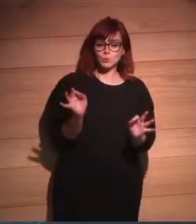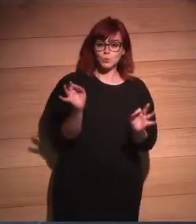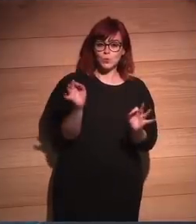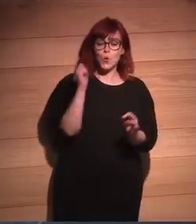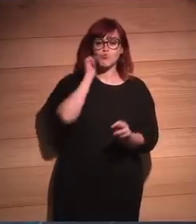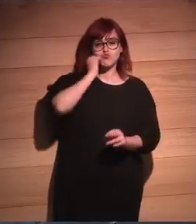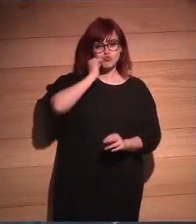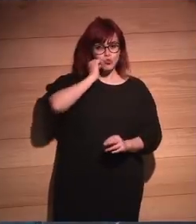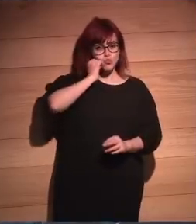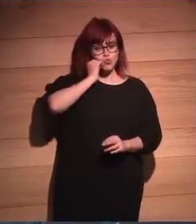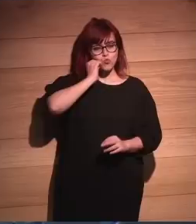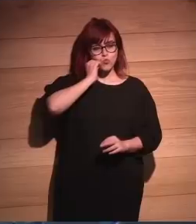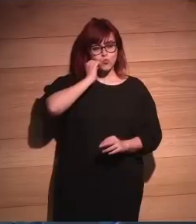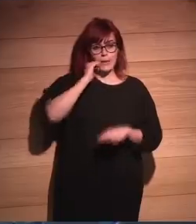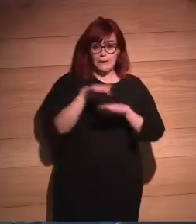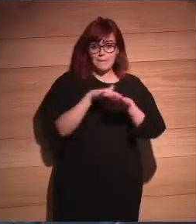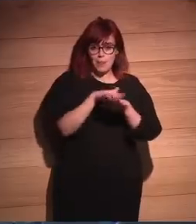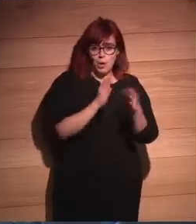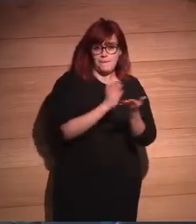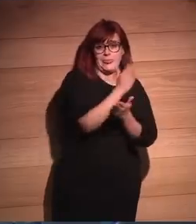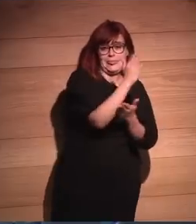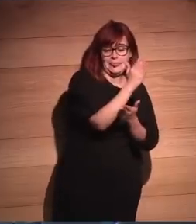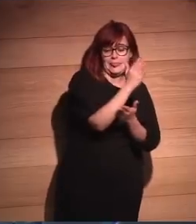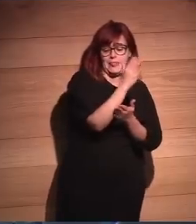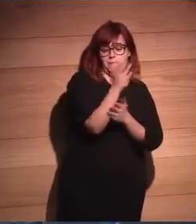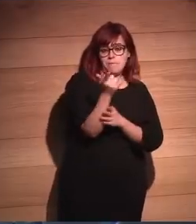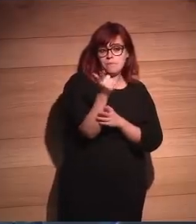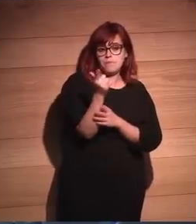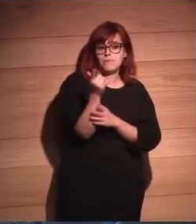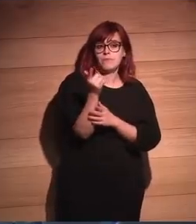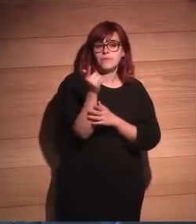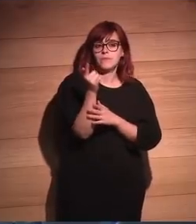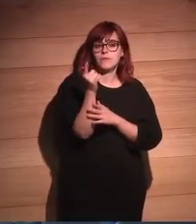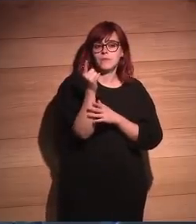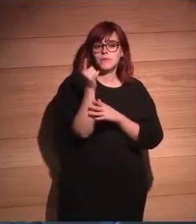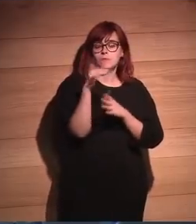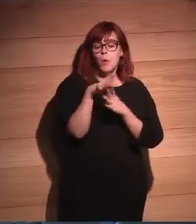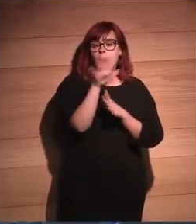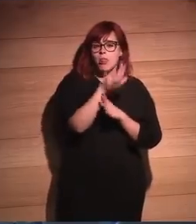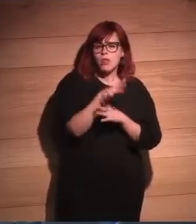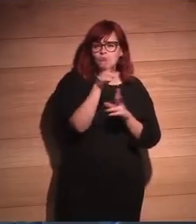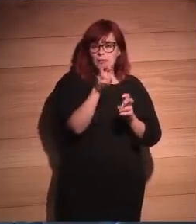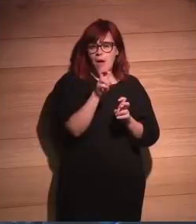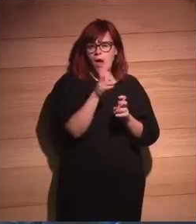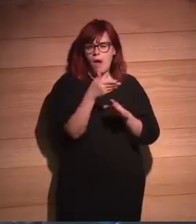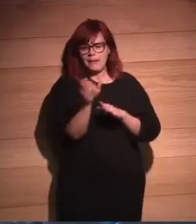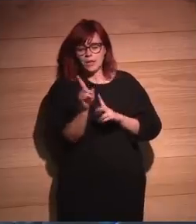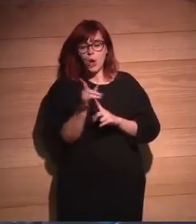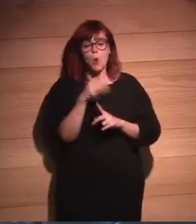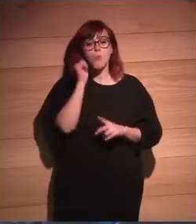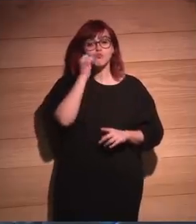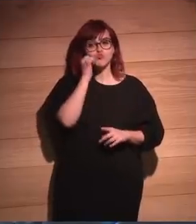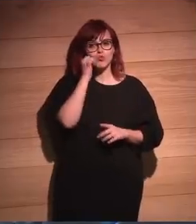en Moscú, y perdonen que entre con una cosa así un poco que parece que es periférica, es que vi